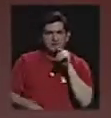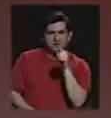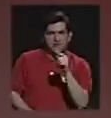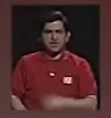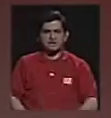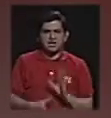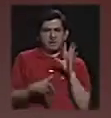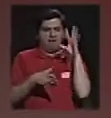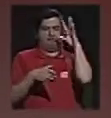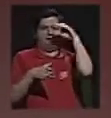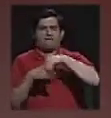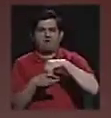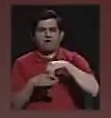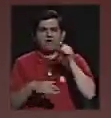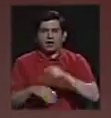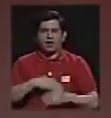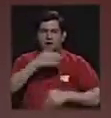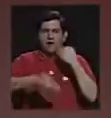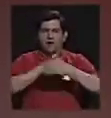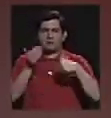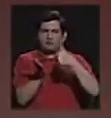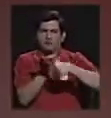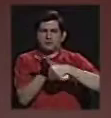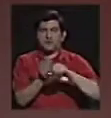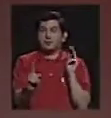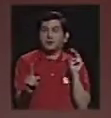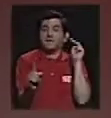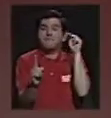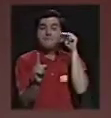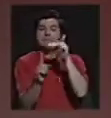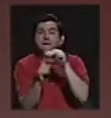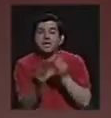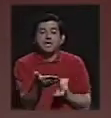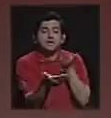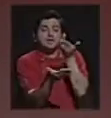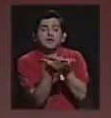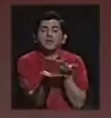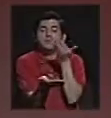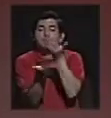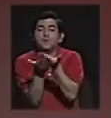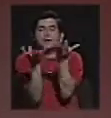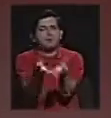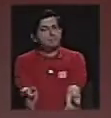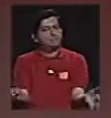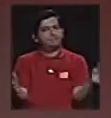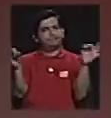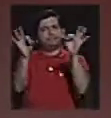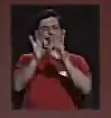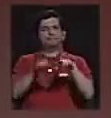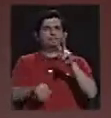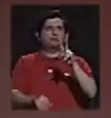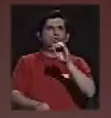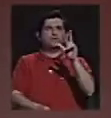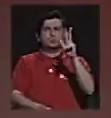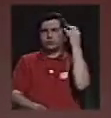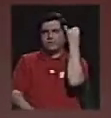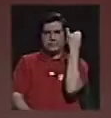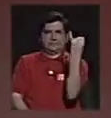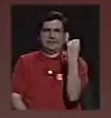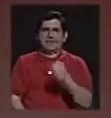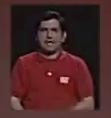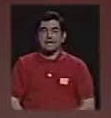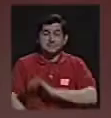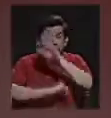a involucrar en el tendido electoral. Y ahí entonces el mensaje y la propuesta es muy importante. 2, 3 ideas